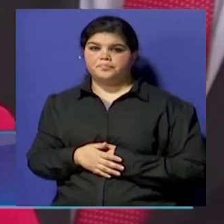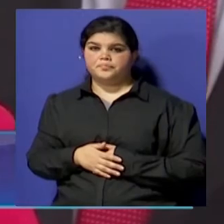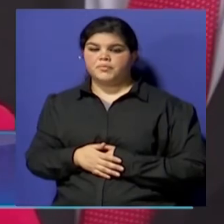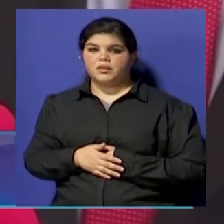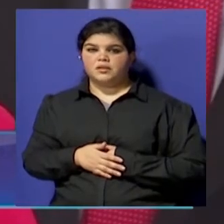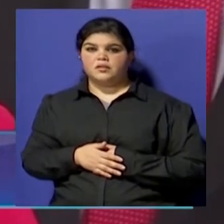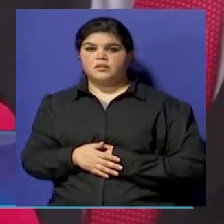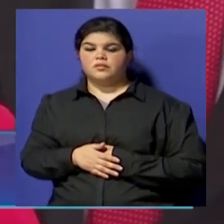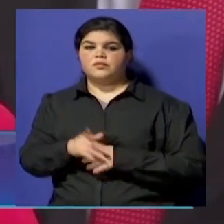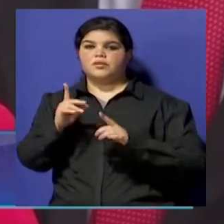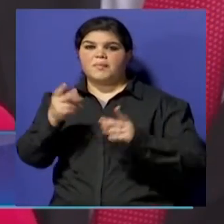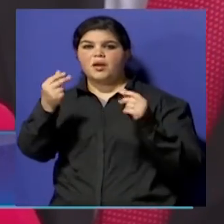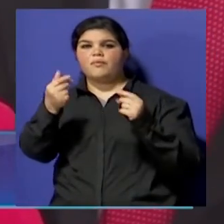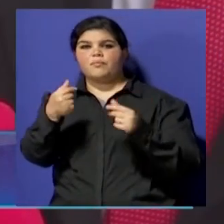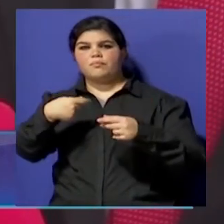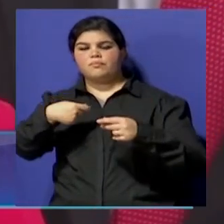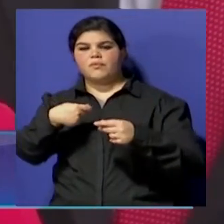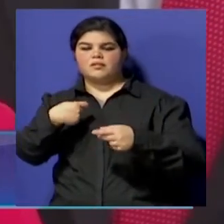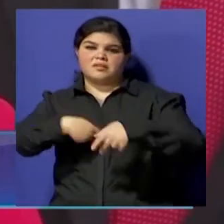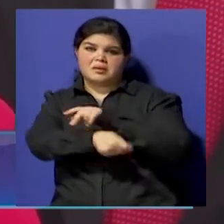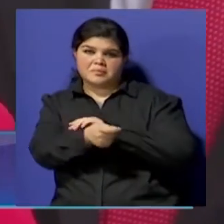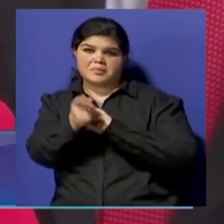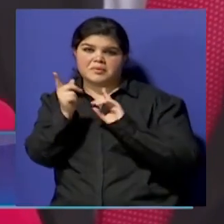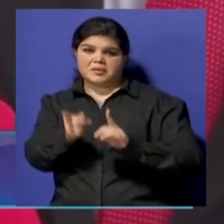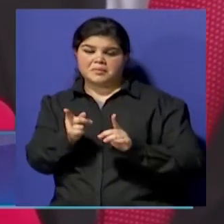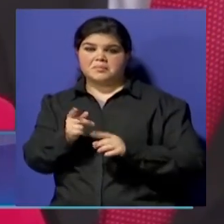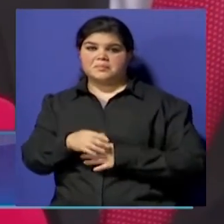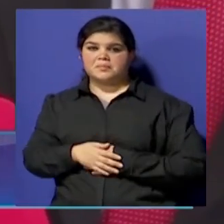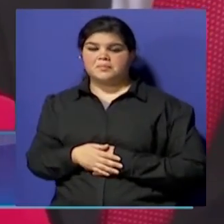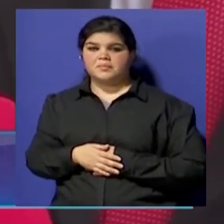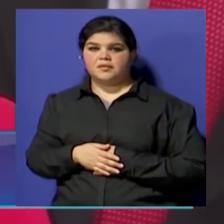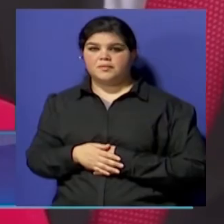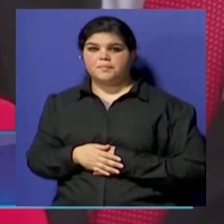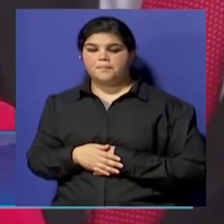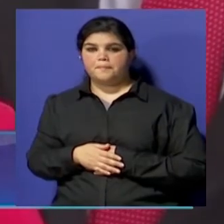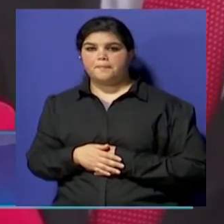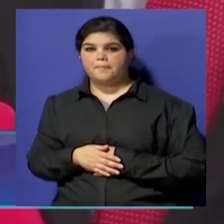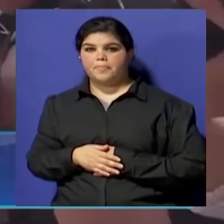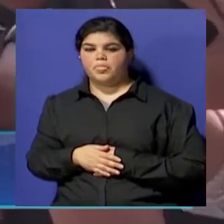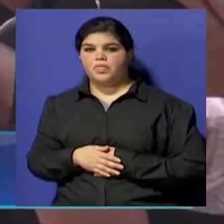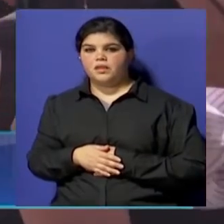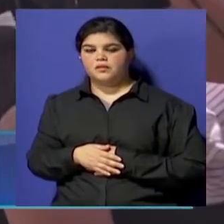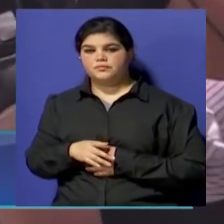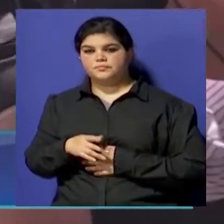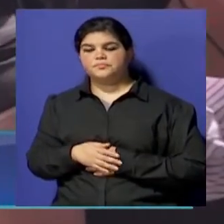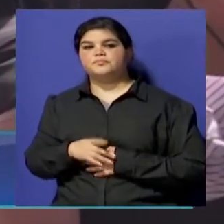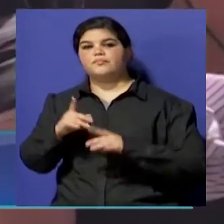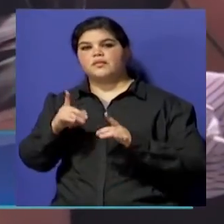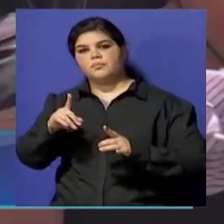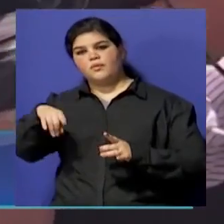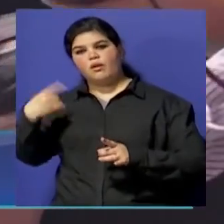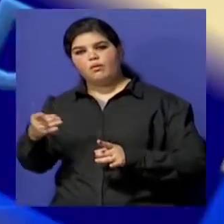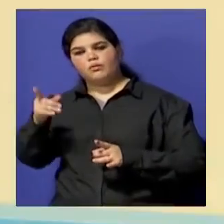o malversación de fondos podría ser visto, pero realmente en otros, se ha dado otros